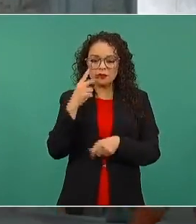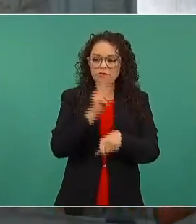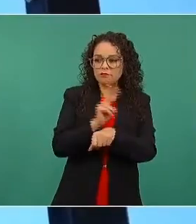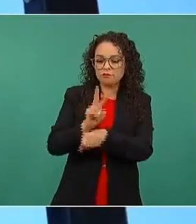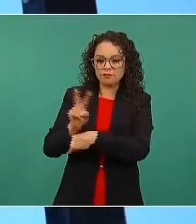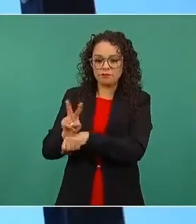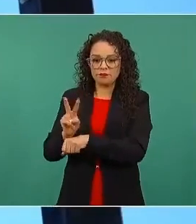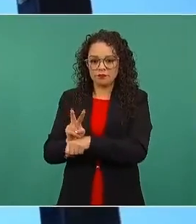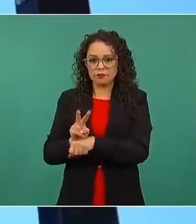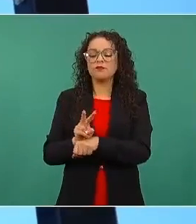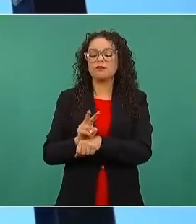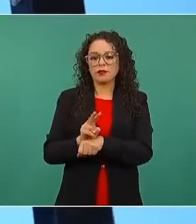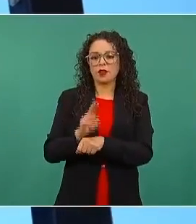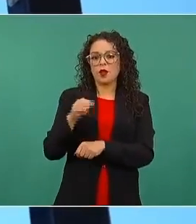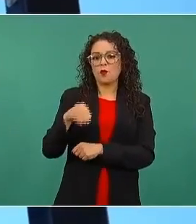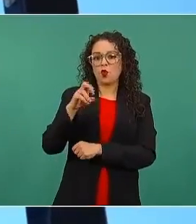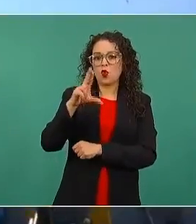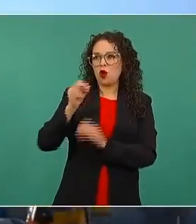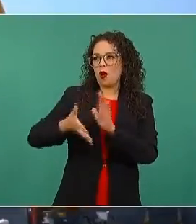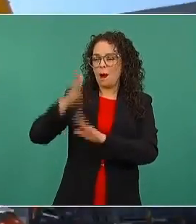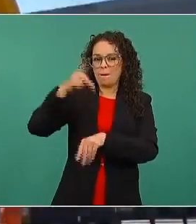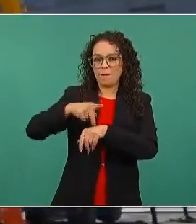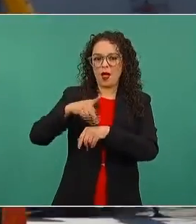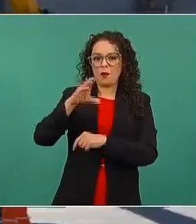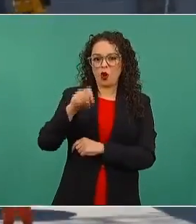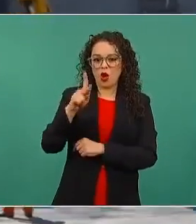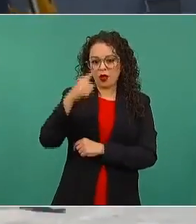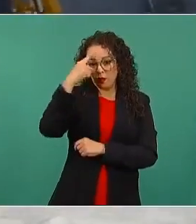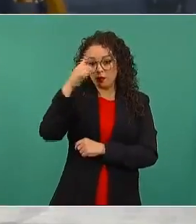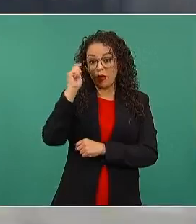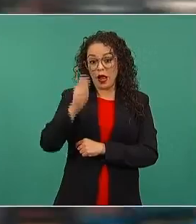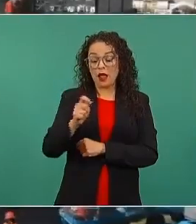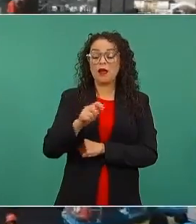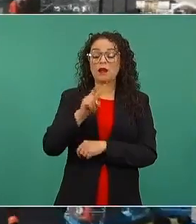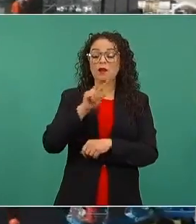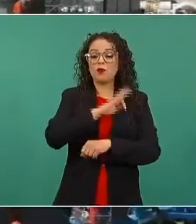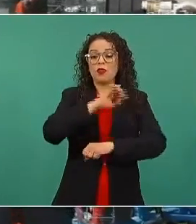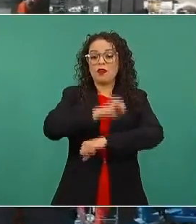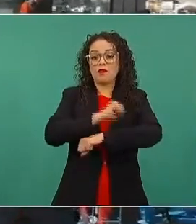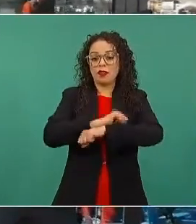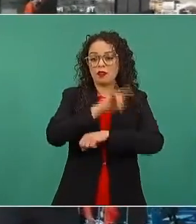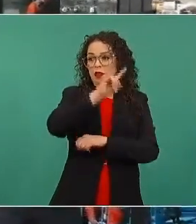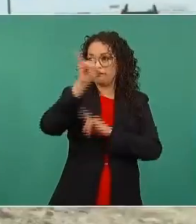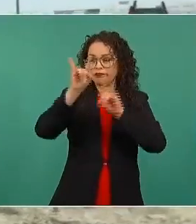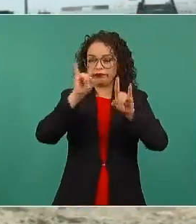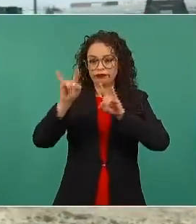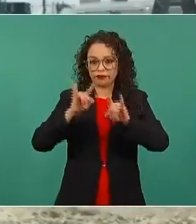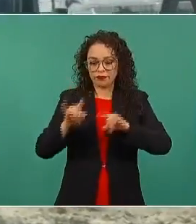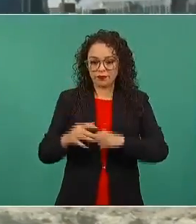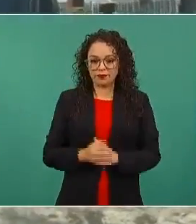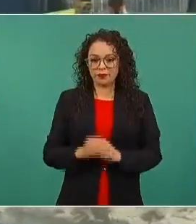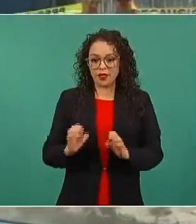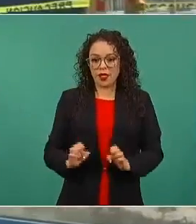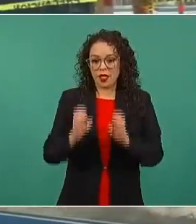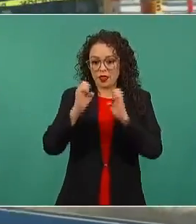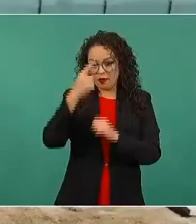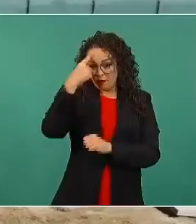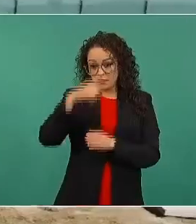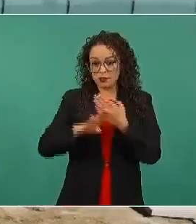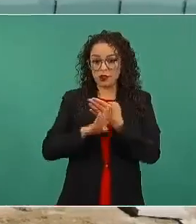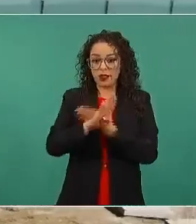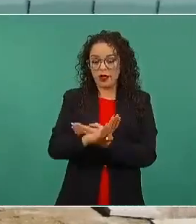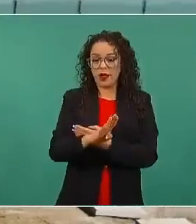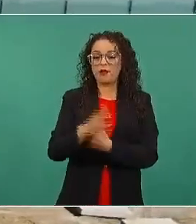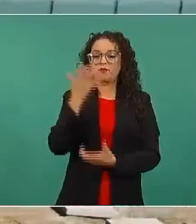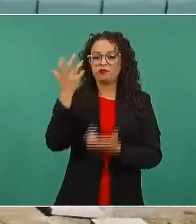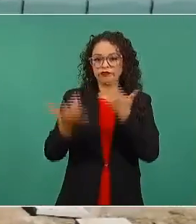muro de bloc y con la instalación de estructura para cristales en su fachada principal. Los edificios de telecomunicaciones y la central contra incendio avanzan